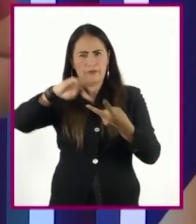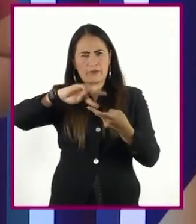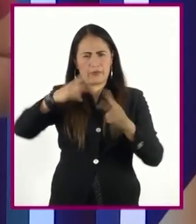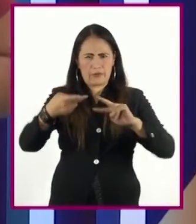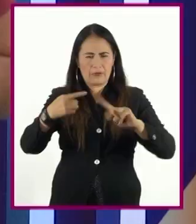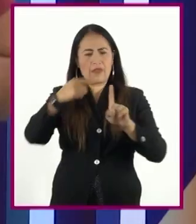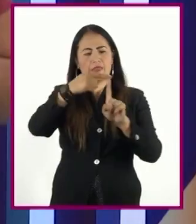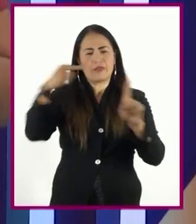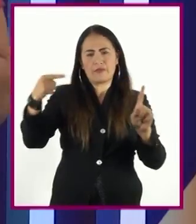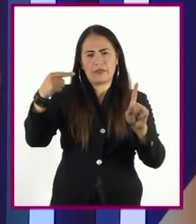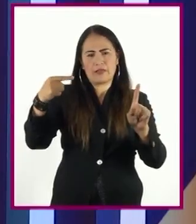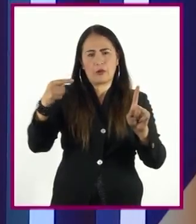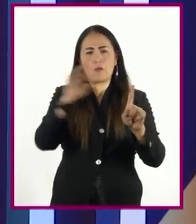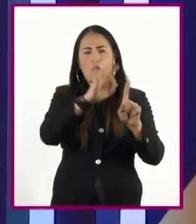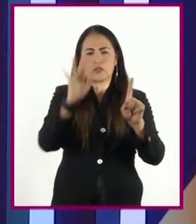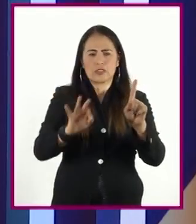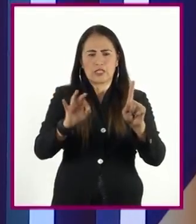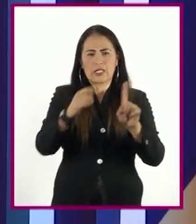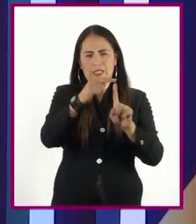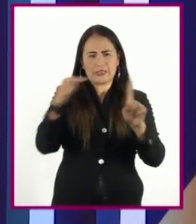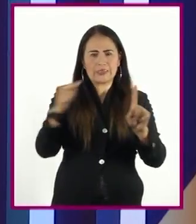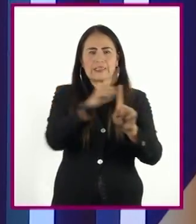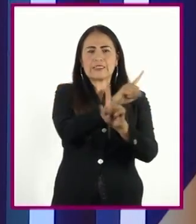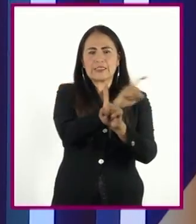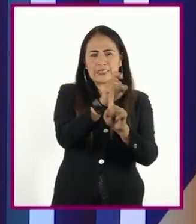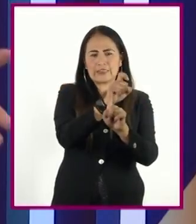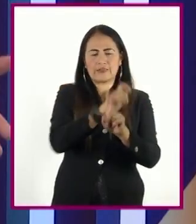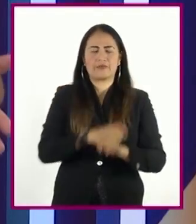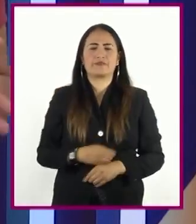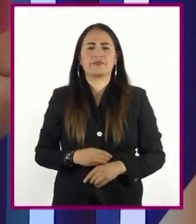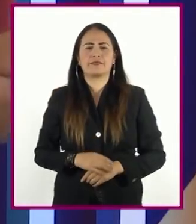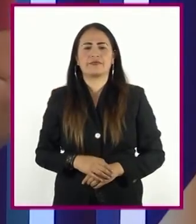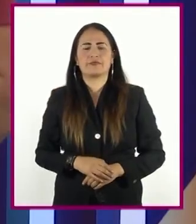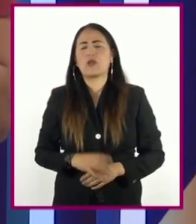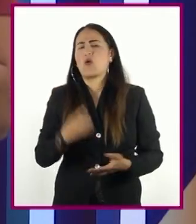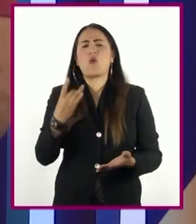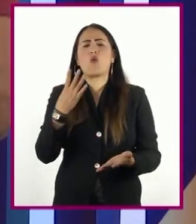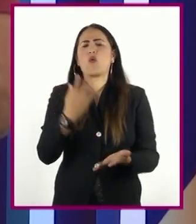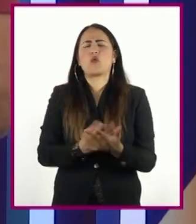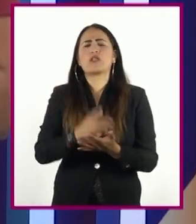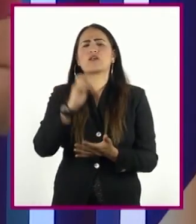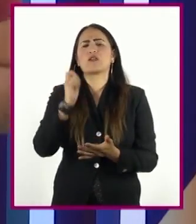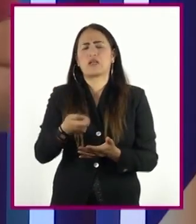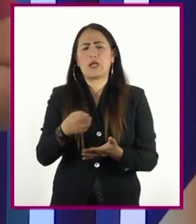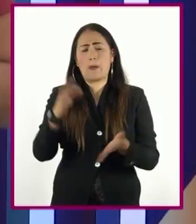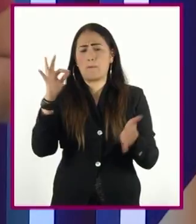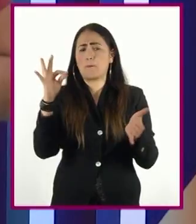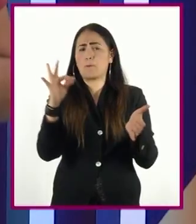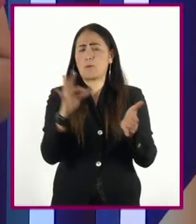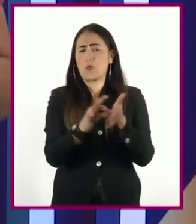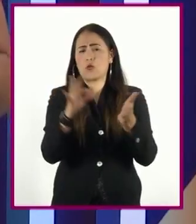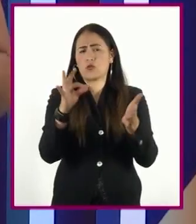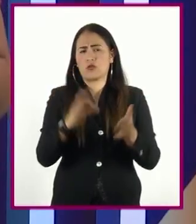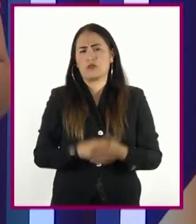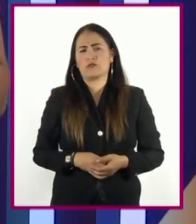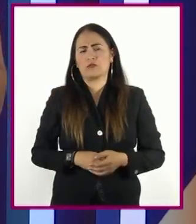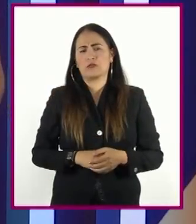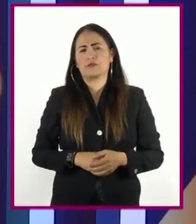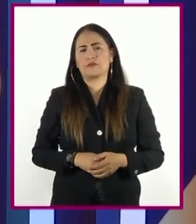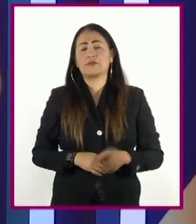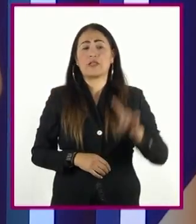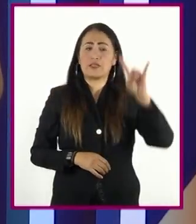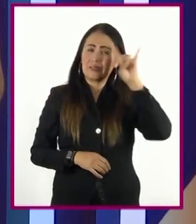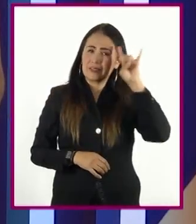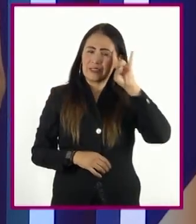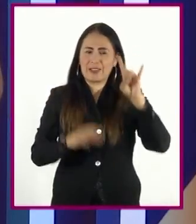dividir el porcentaje entre 100. Y al tratarse de esta cantidad, lo único que debo hacer es recorrer el punto 2 lugares